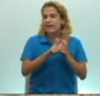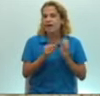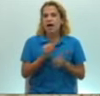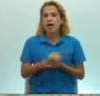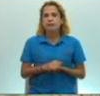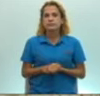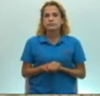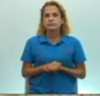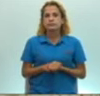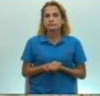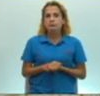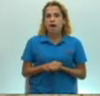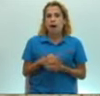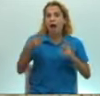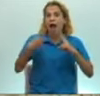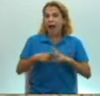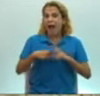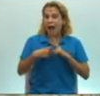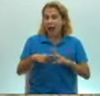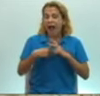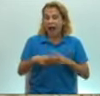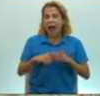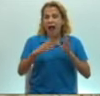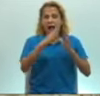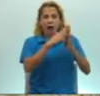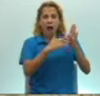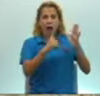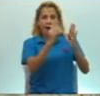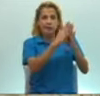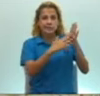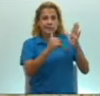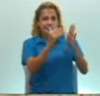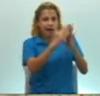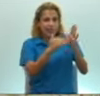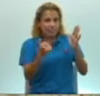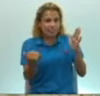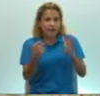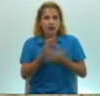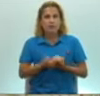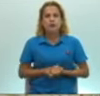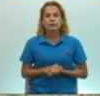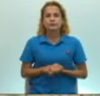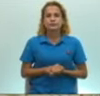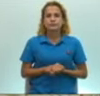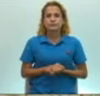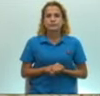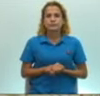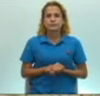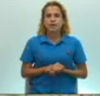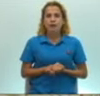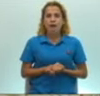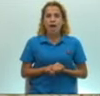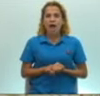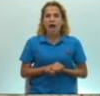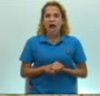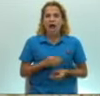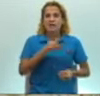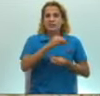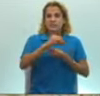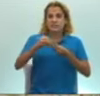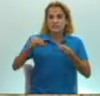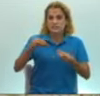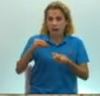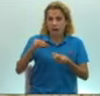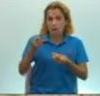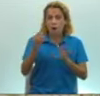curso legal. Va a reformar el calendario, recordemos que lo ponía como curiosidad en la clase anterior. Sustituye